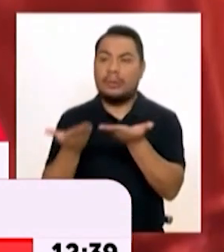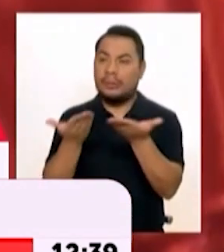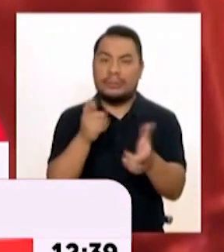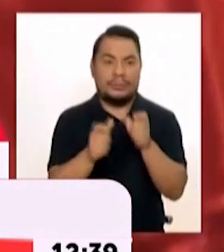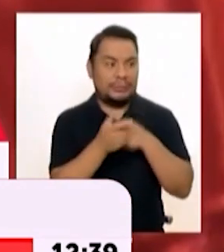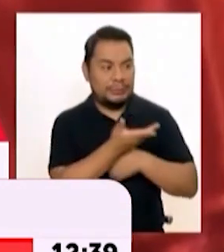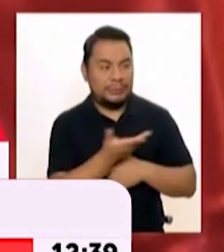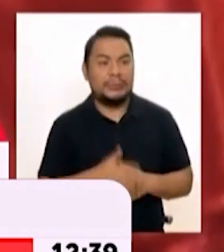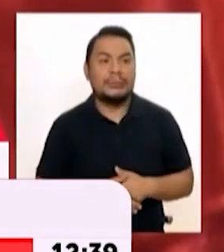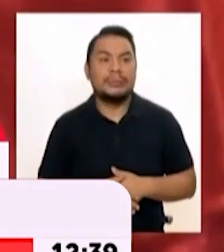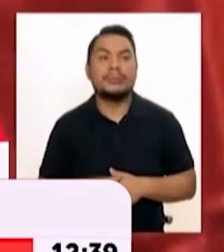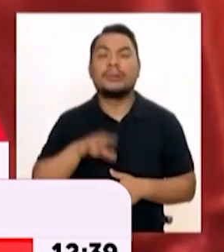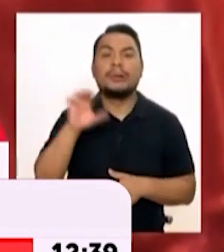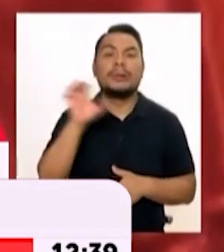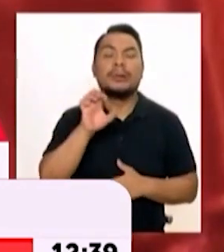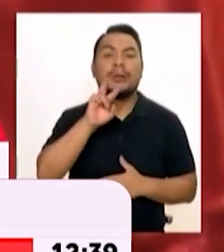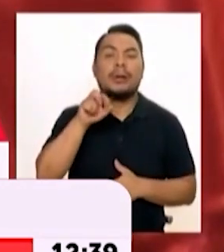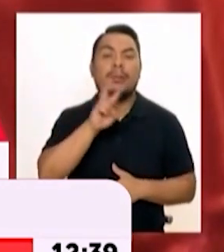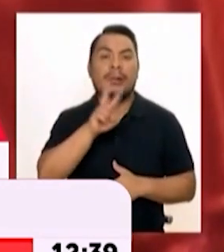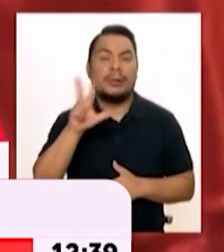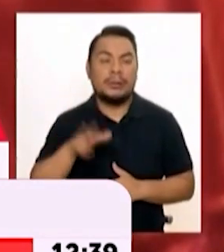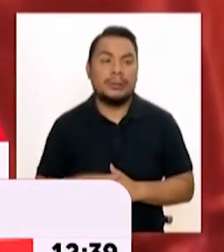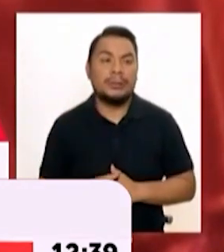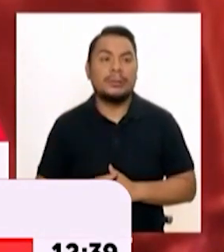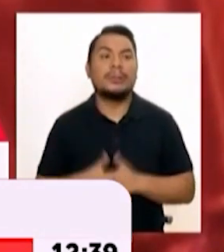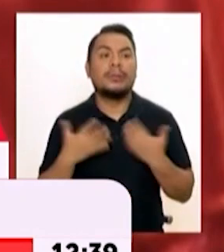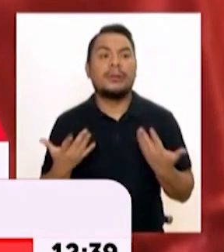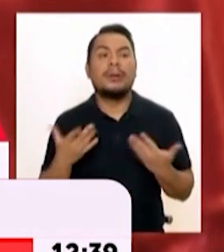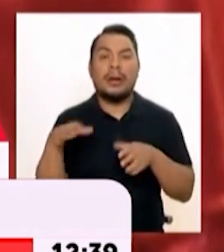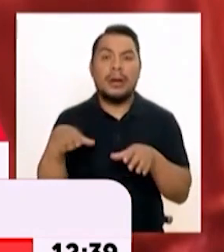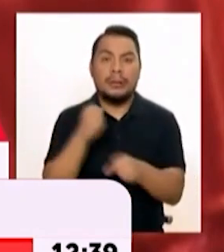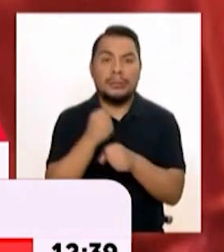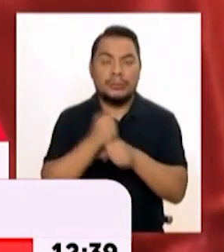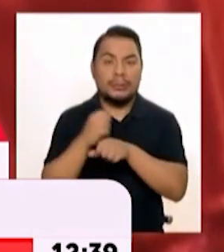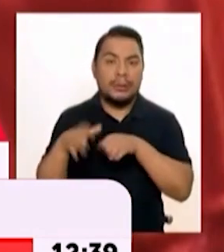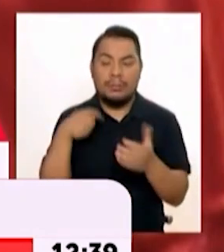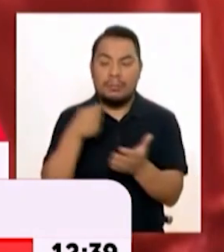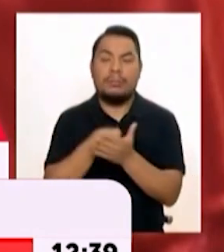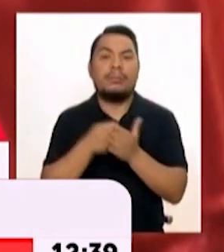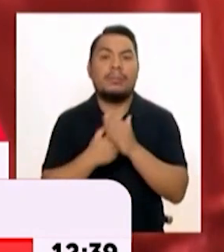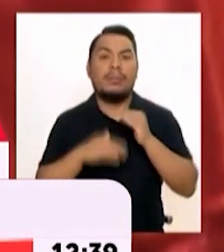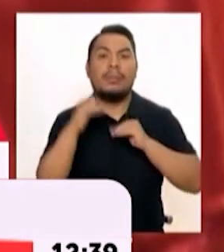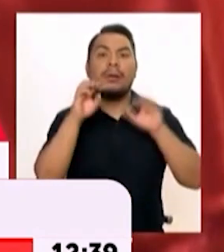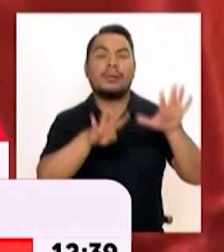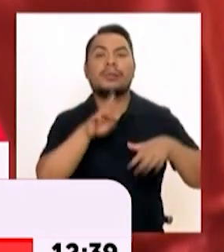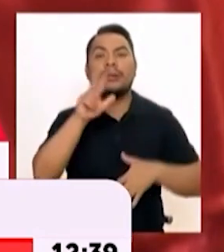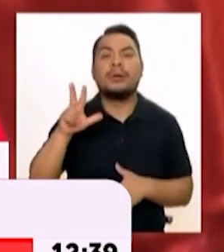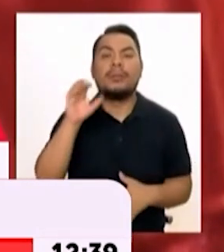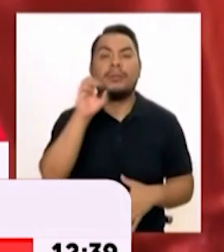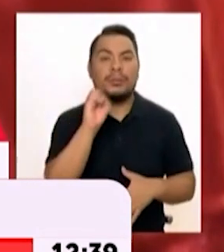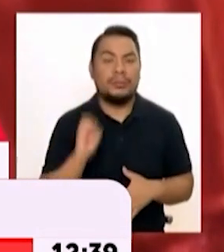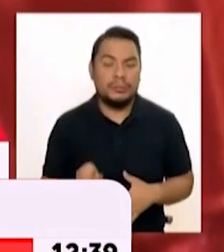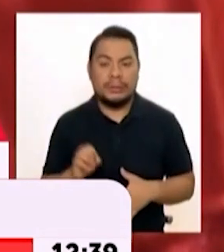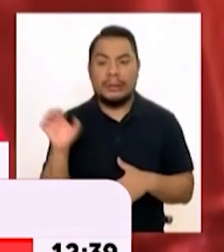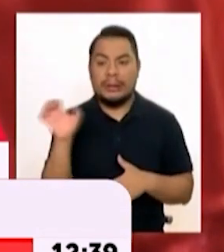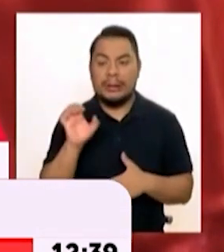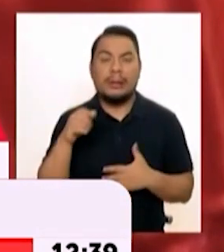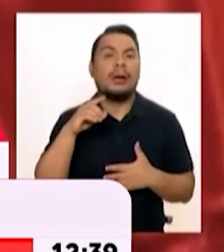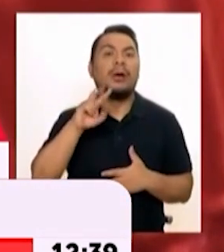2 meses y algunos días, y pese a los enormes problemas que hemos tenido, la eficiencia de este